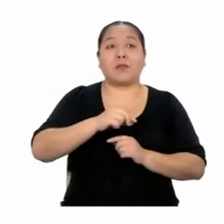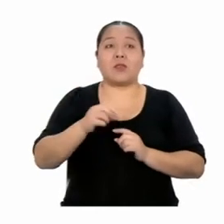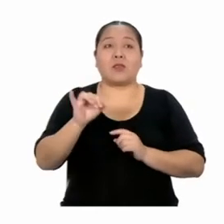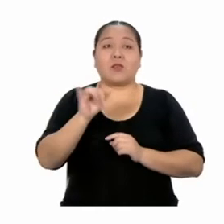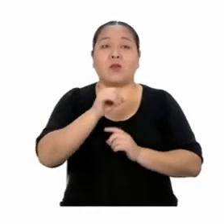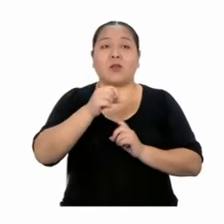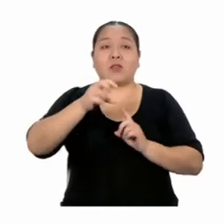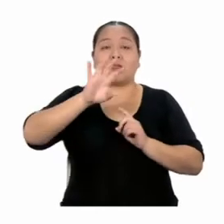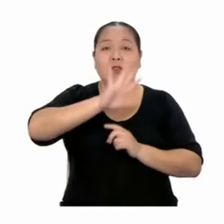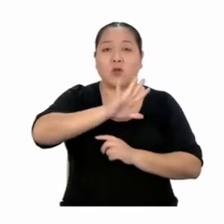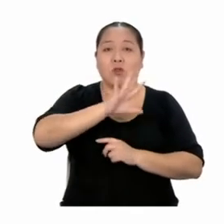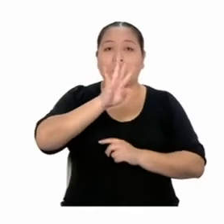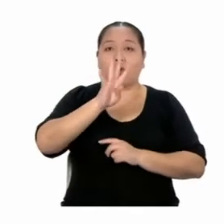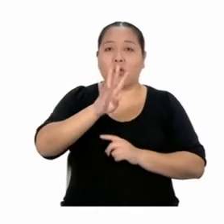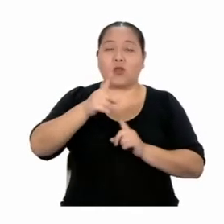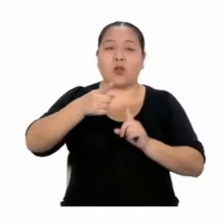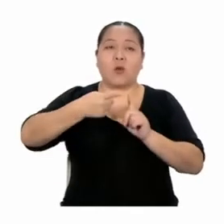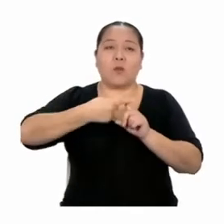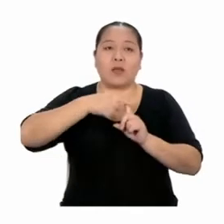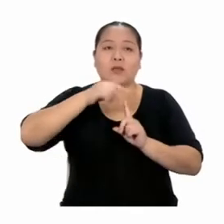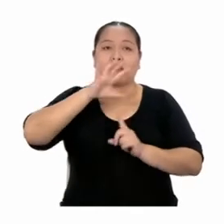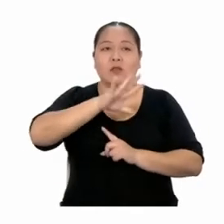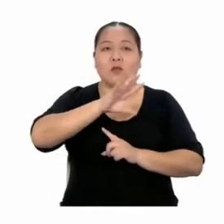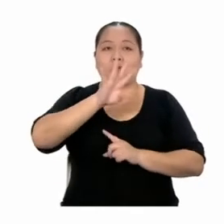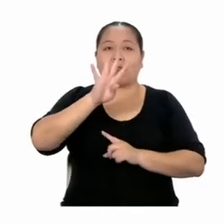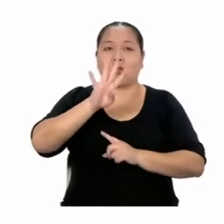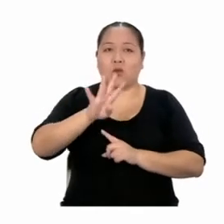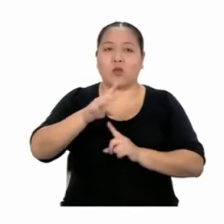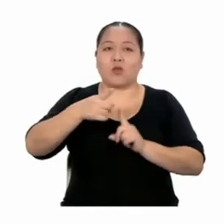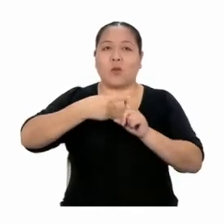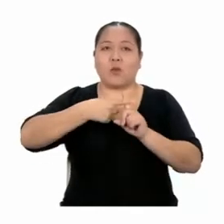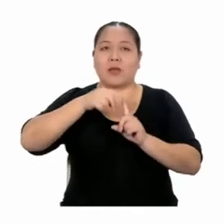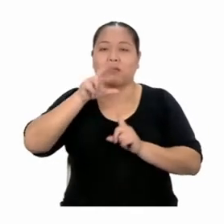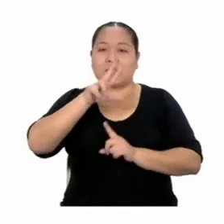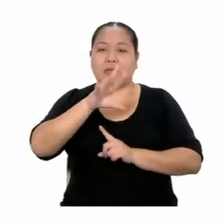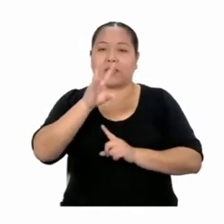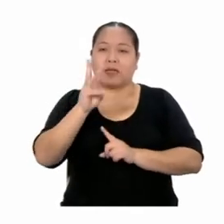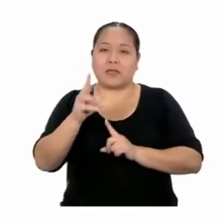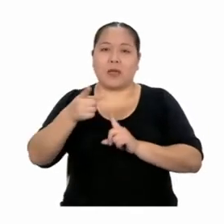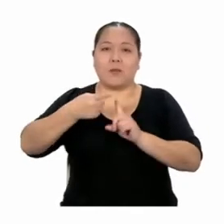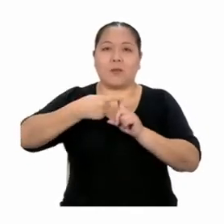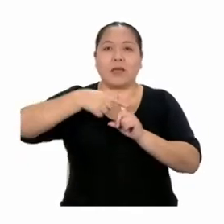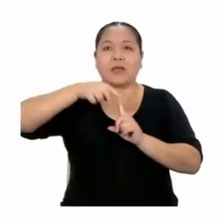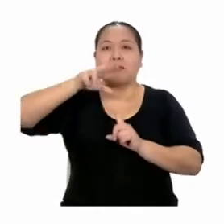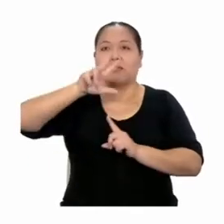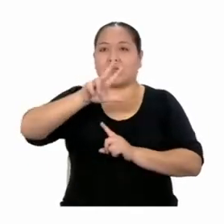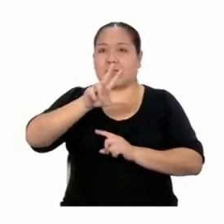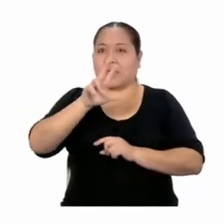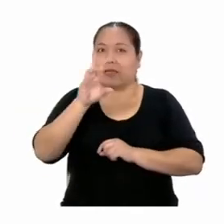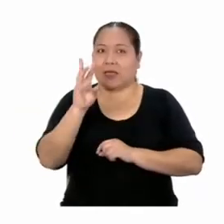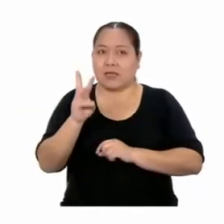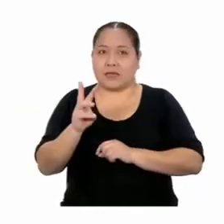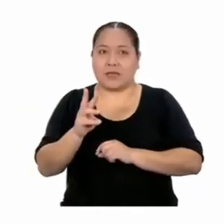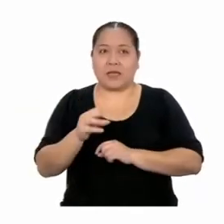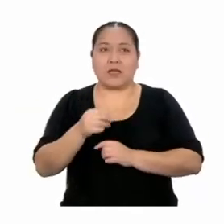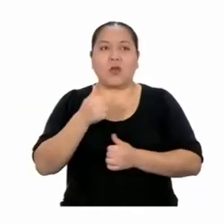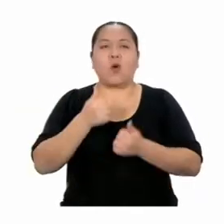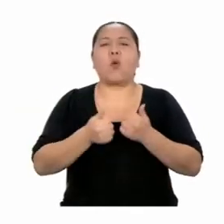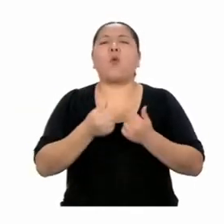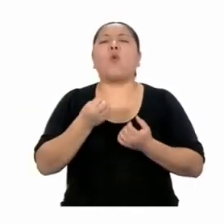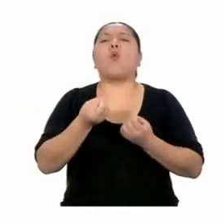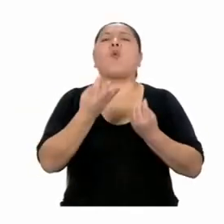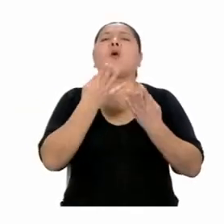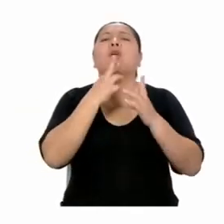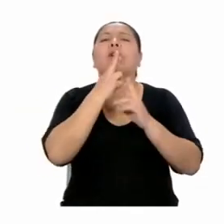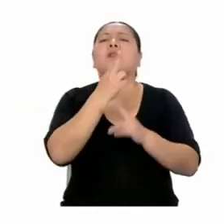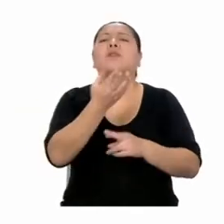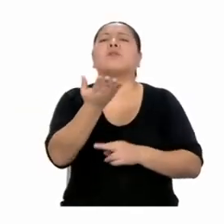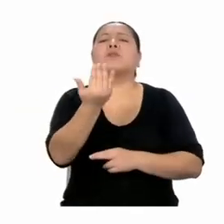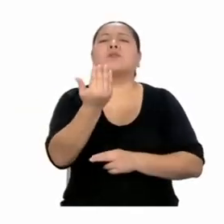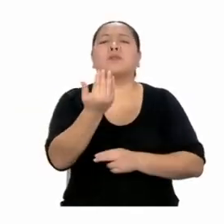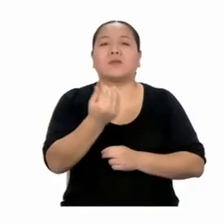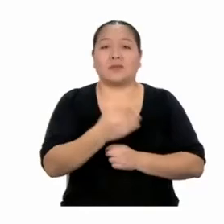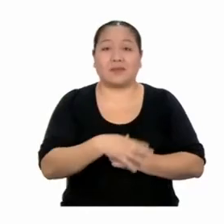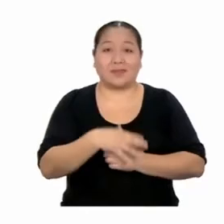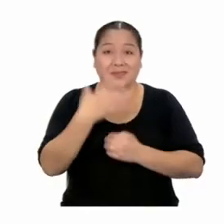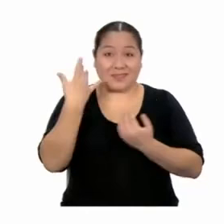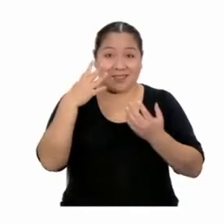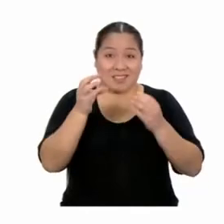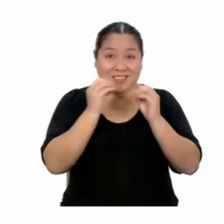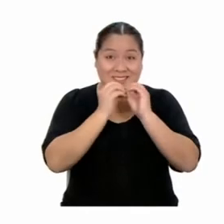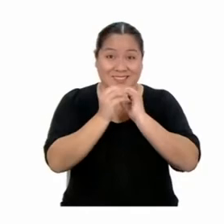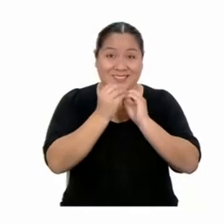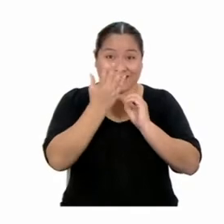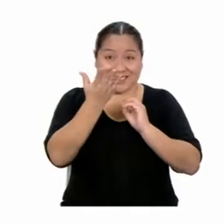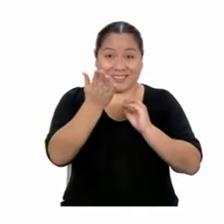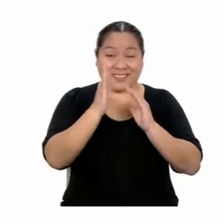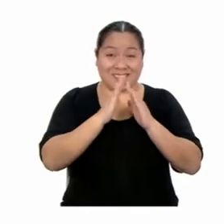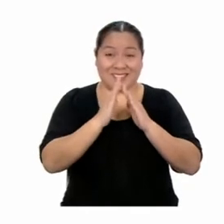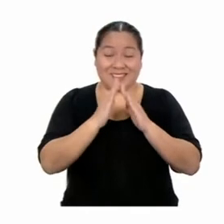más 54 más 36 más 36, ¿cuánto vale el total, chicas y chicos? ¿Ya lo solucionaron en